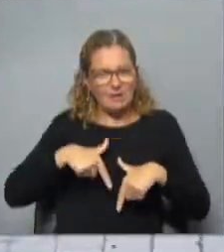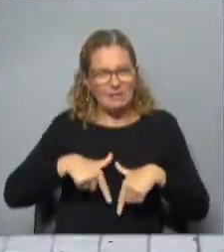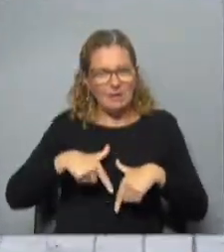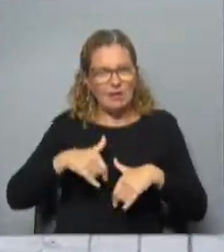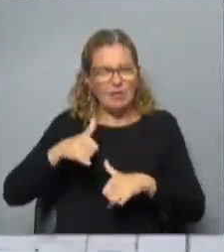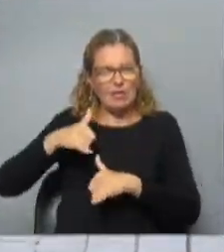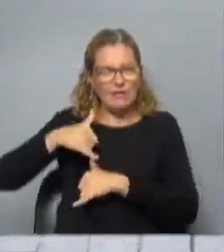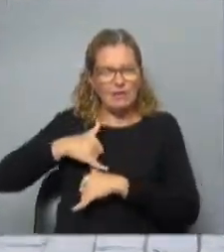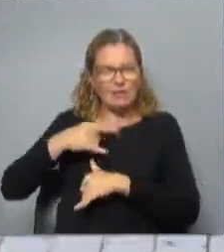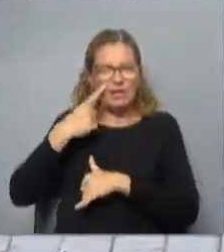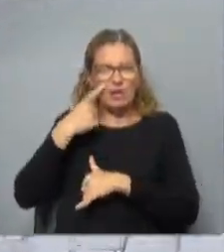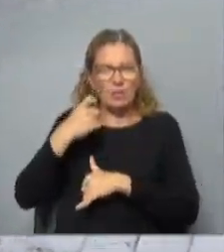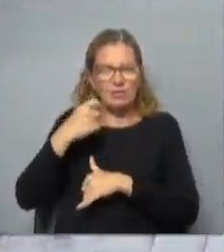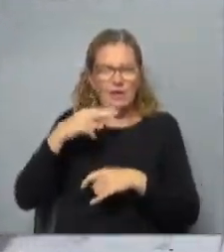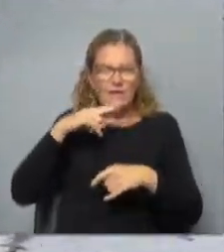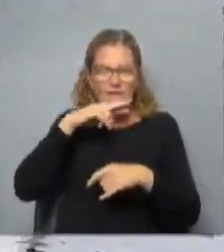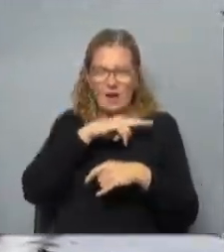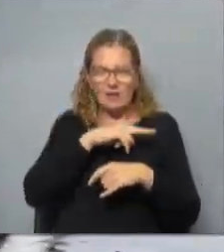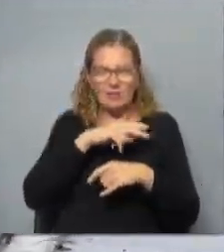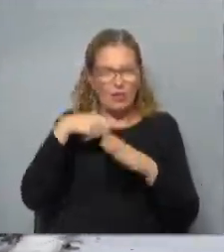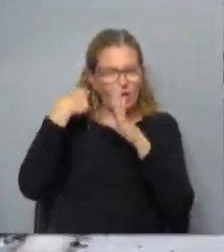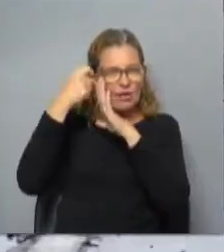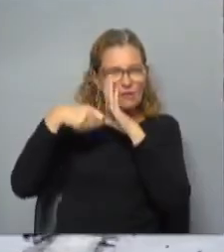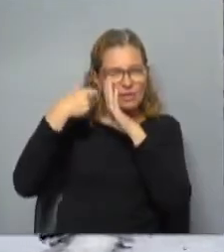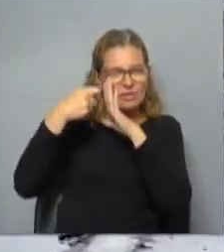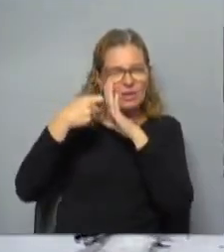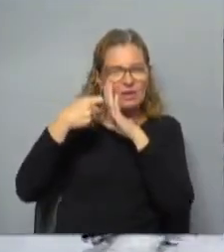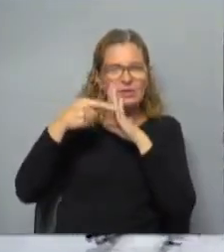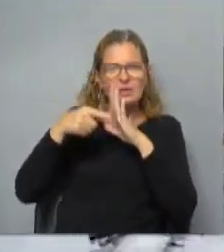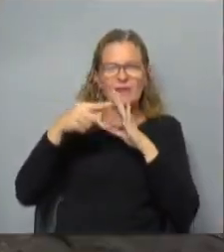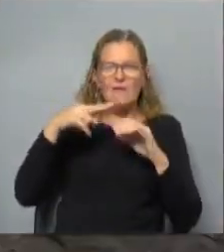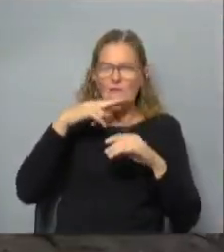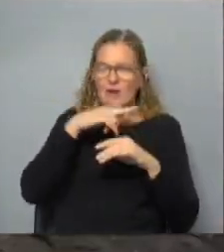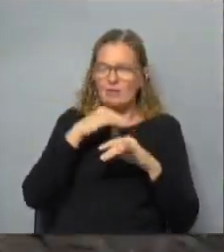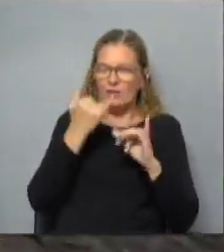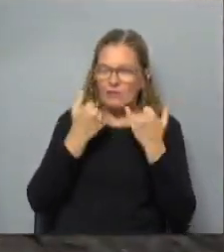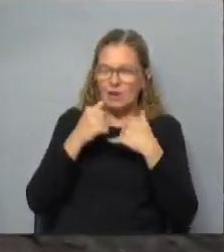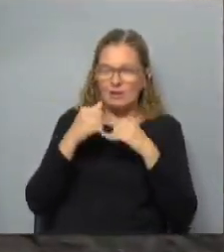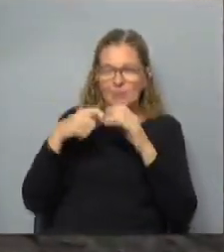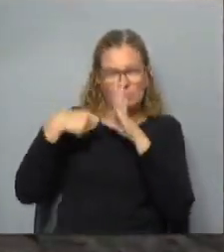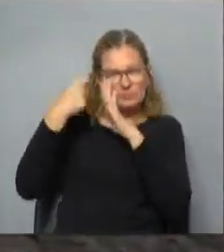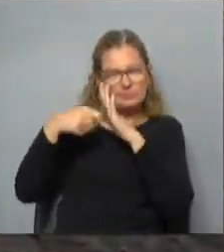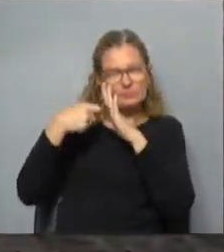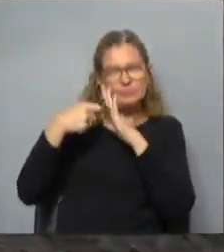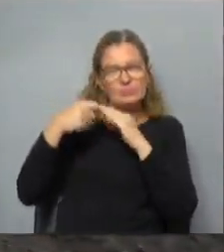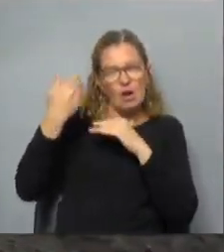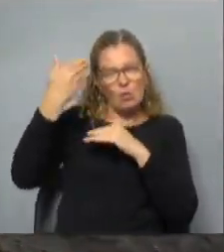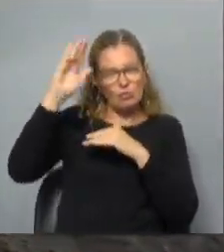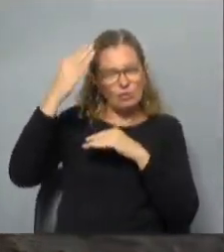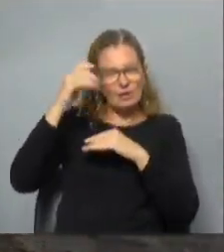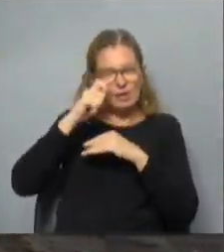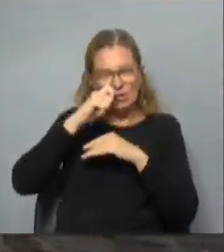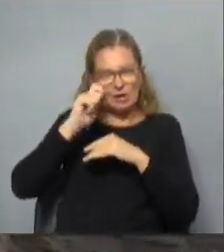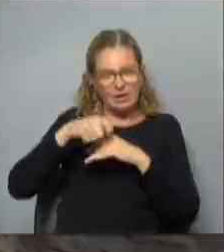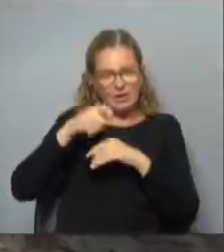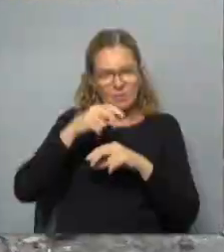descubrieron señales de falsificaciones en los vídeos y de face news en las imágenes presentadas por las autoridades ucranianas como pruebas